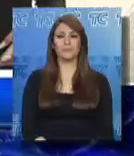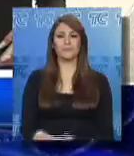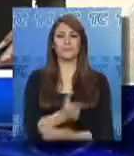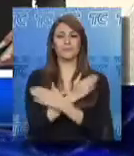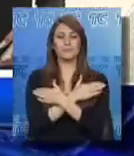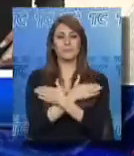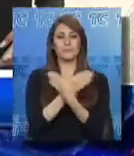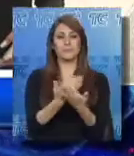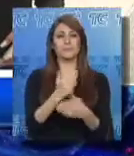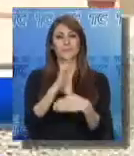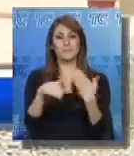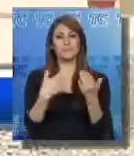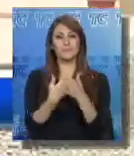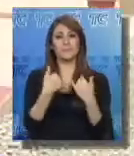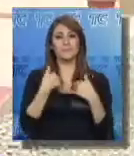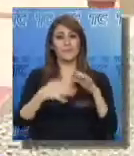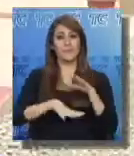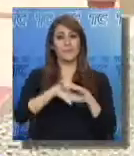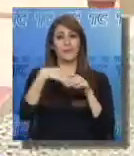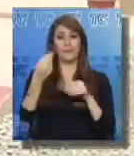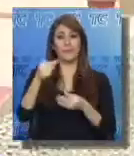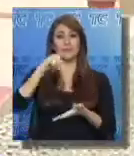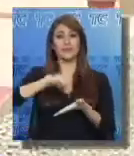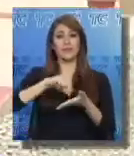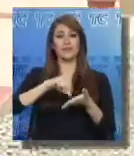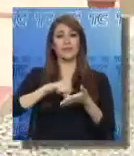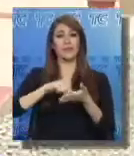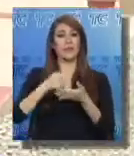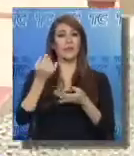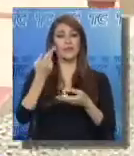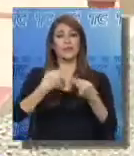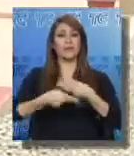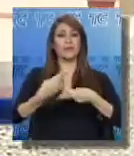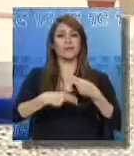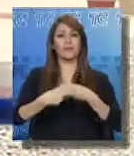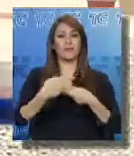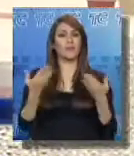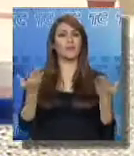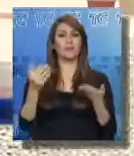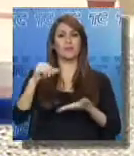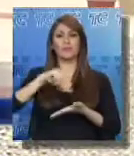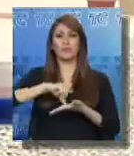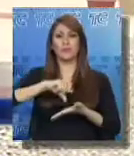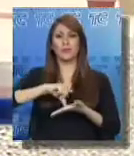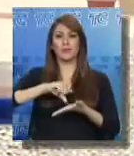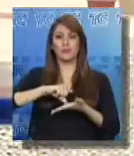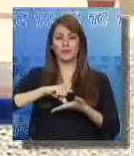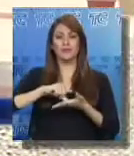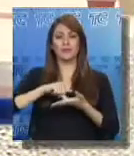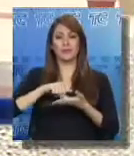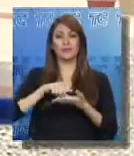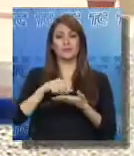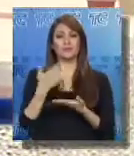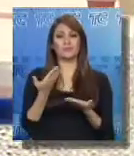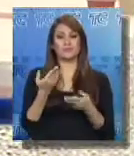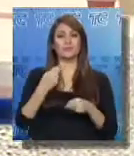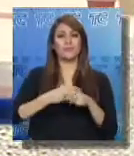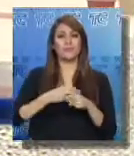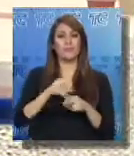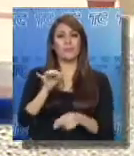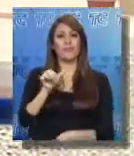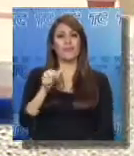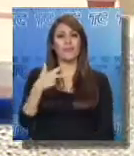Saludos cordiales desde los exteriores del Centro de Emprendimiento Innópolis, situada aquí en la Ciudad del Conocimiento, en el Cantón